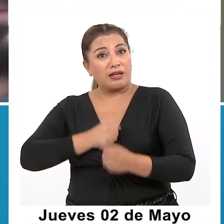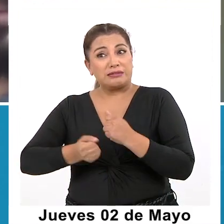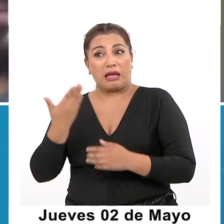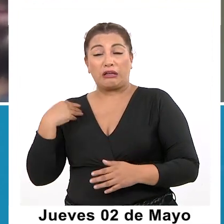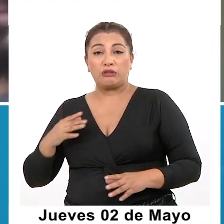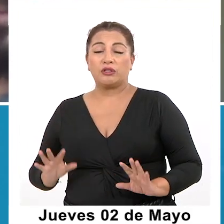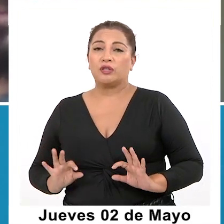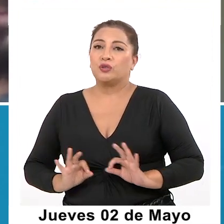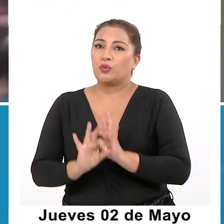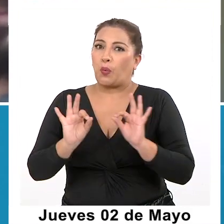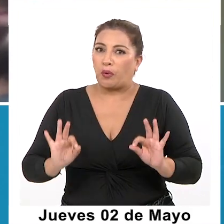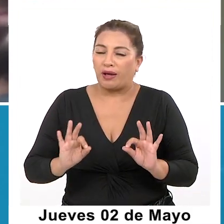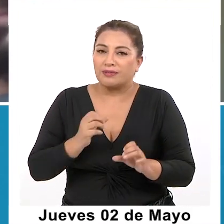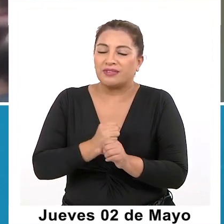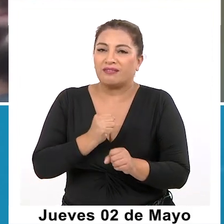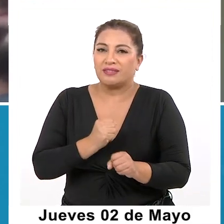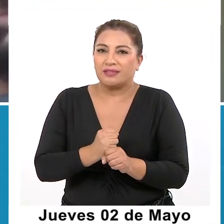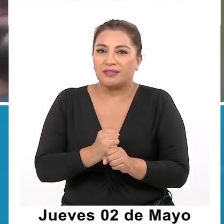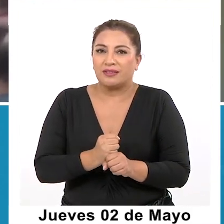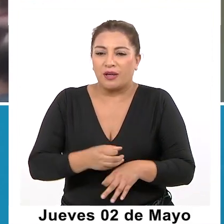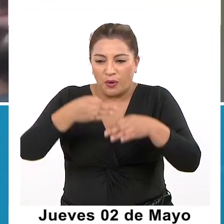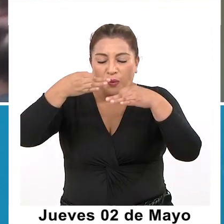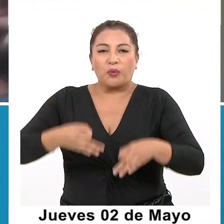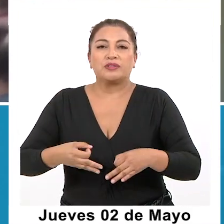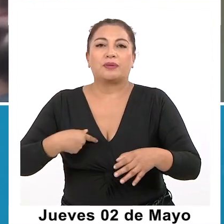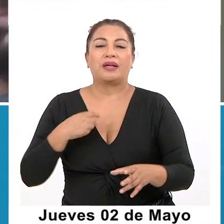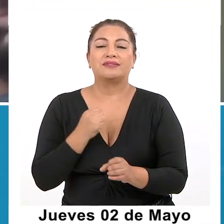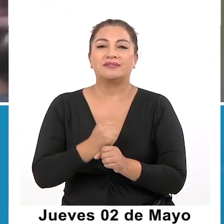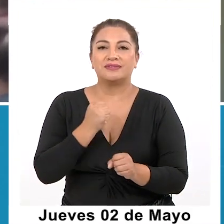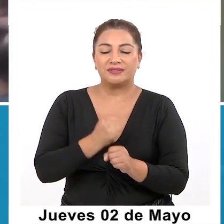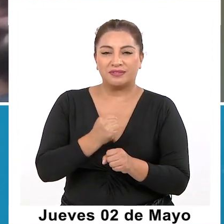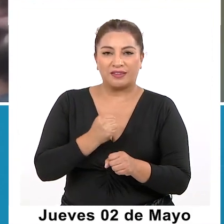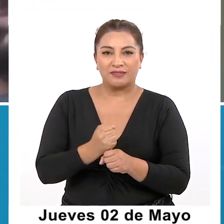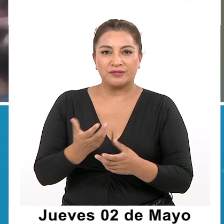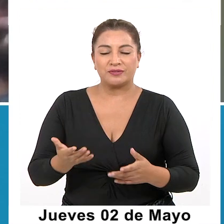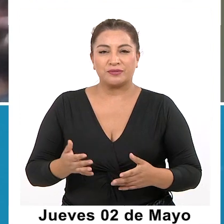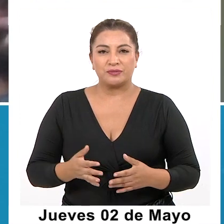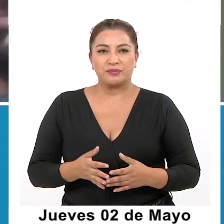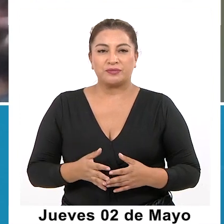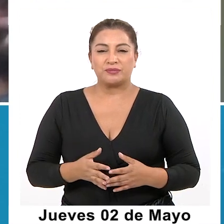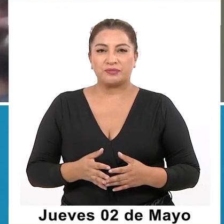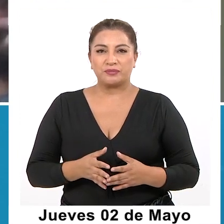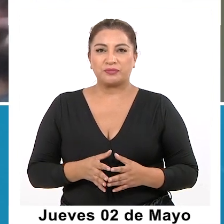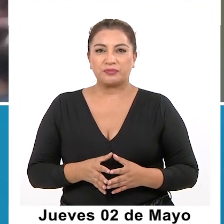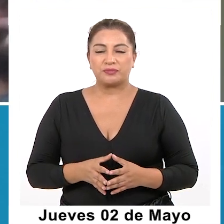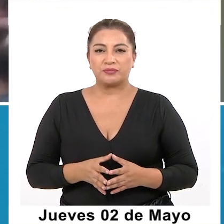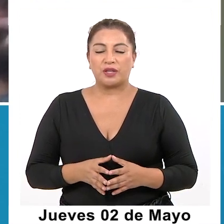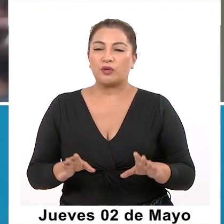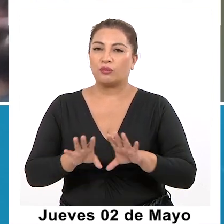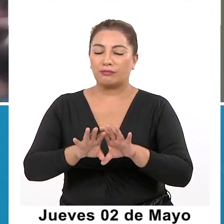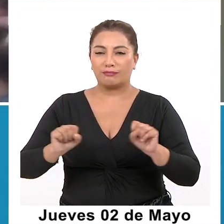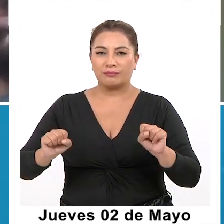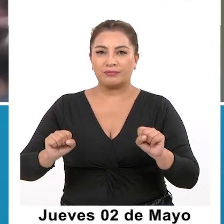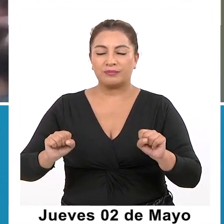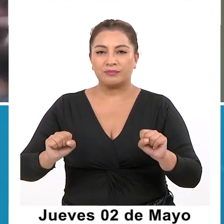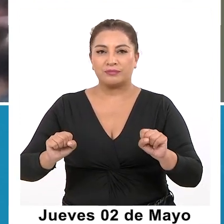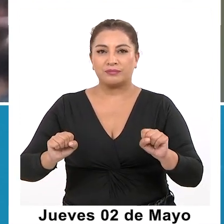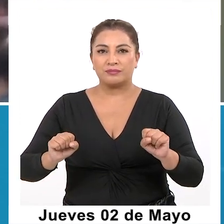años que no encontramos un asidero de esta forma en en un en una negociación